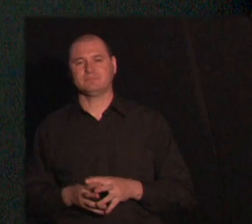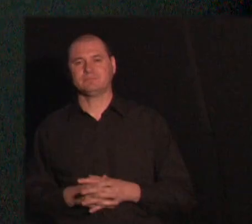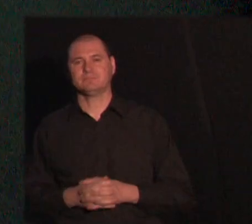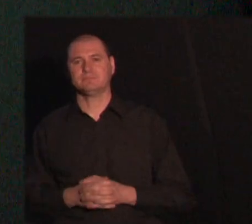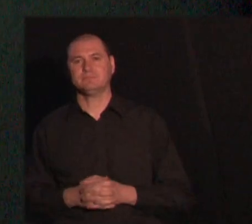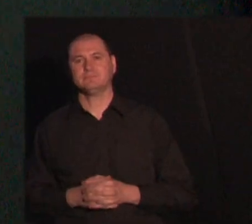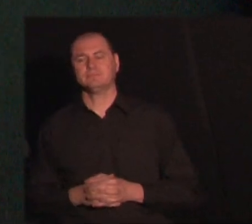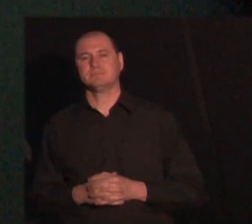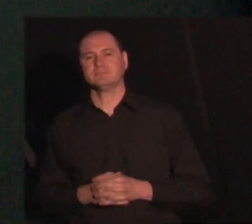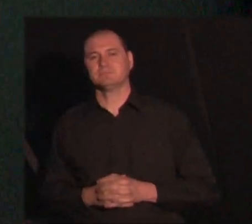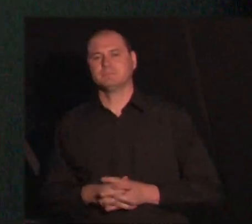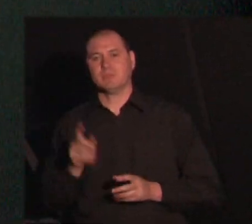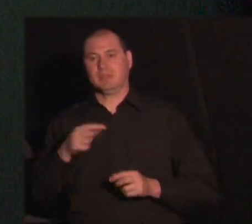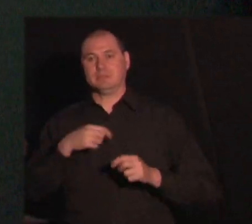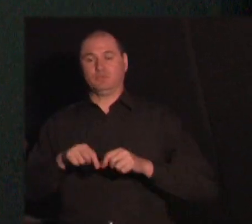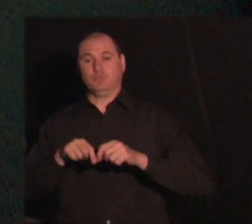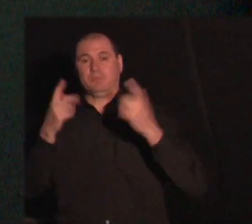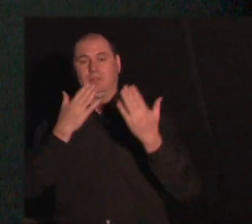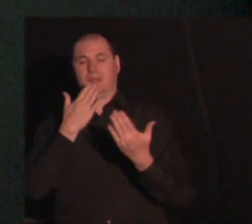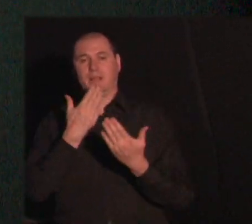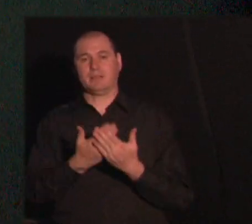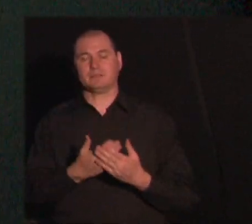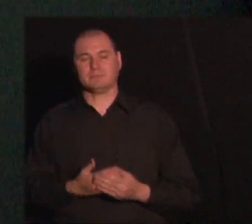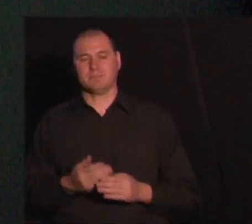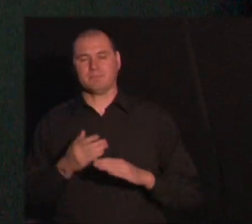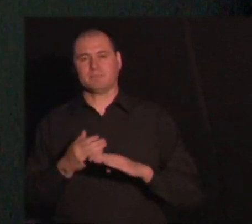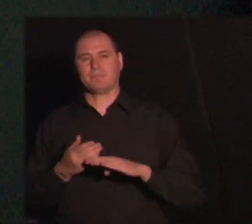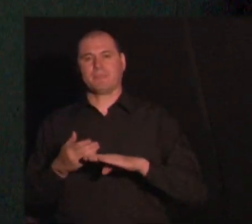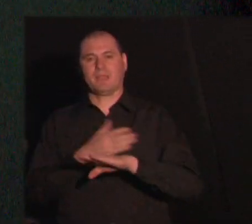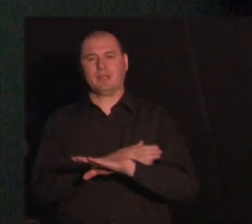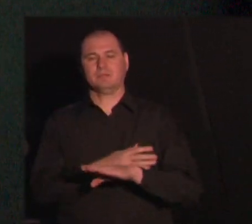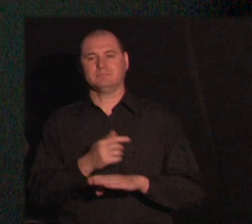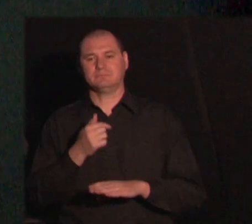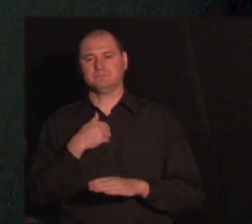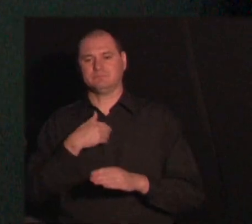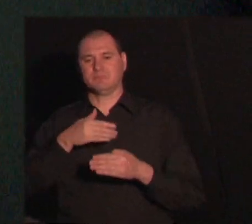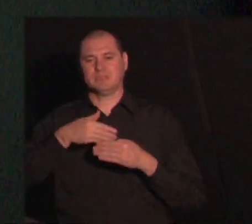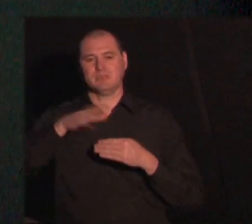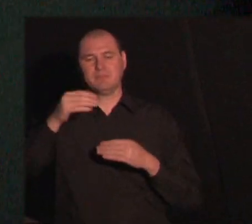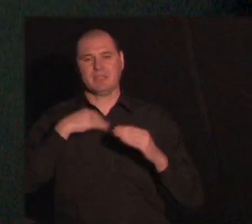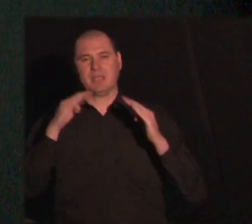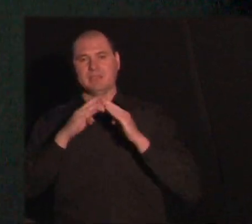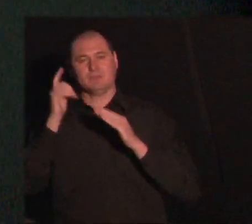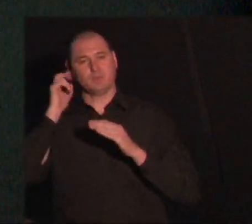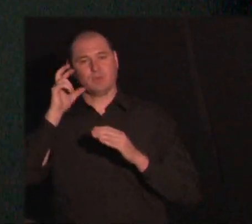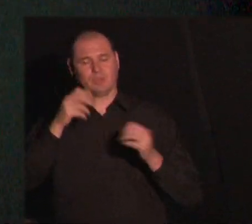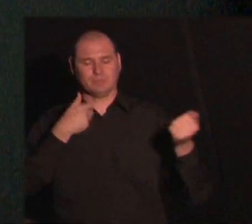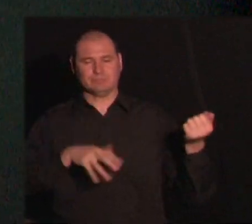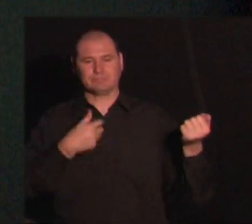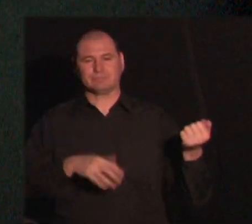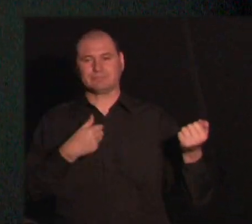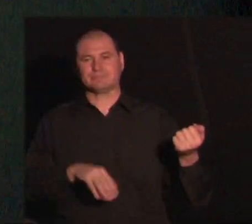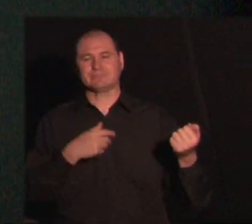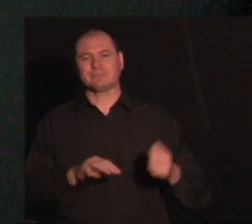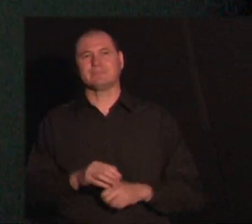ejecutarla muy bien. Y ella se sorprendió bastante. Antes de eso, me echaban de mi casa porque hacía ruido con la guitarra. Pero